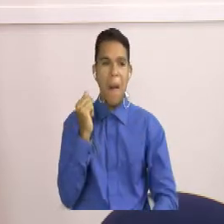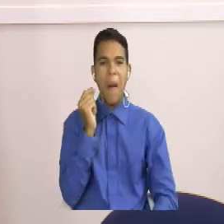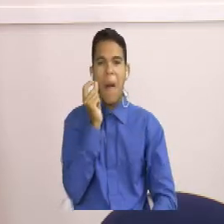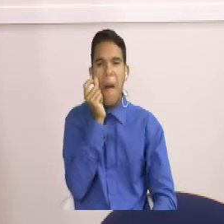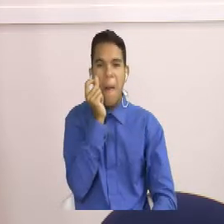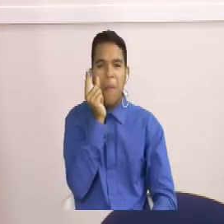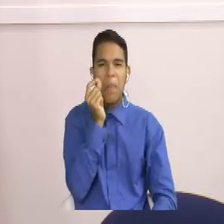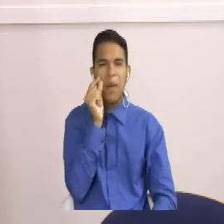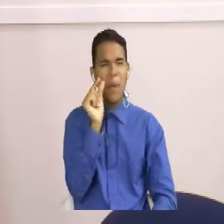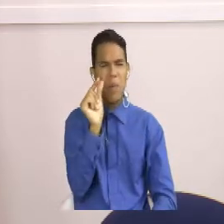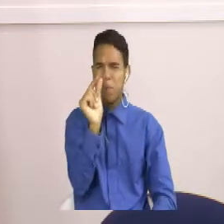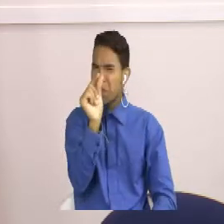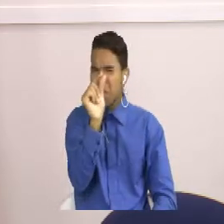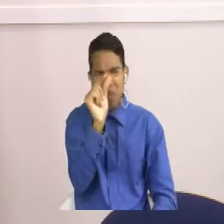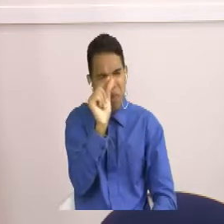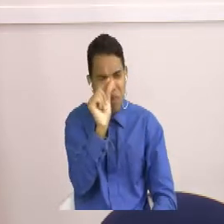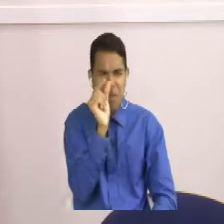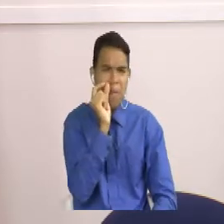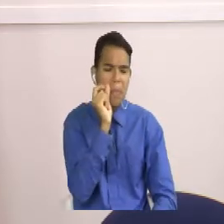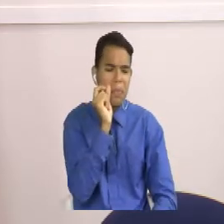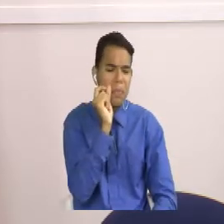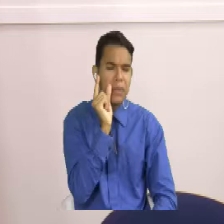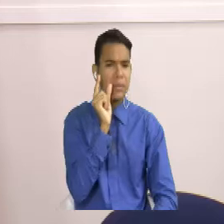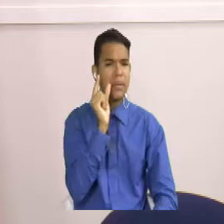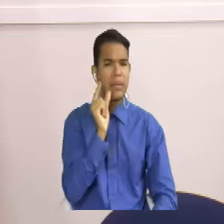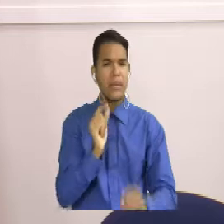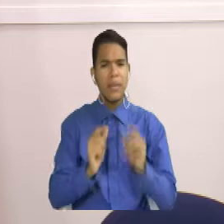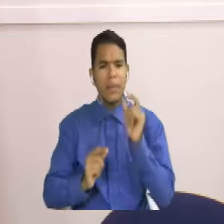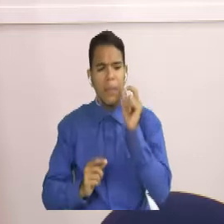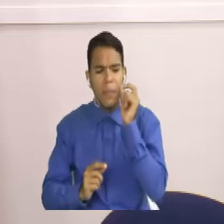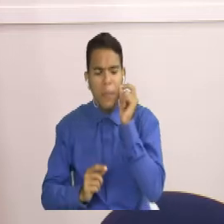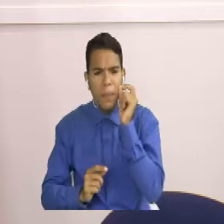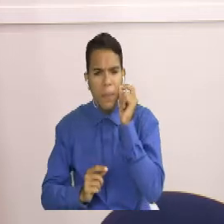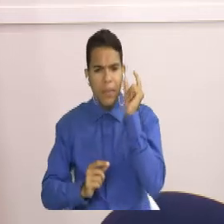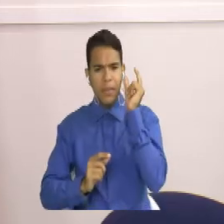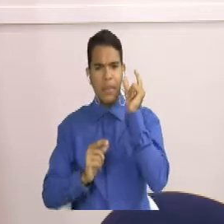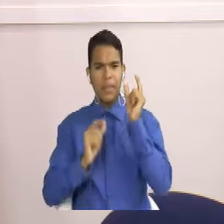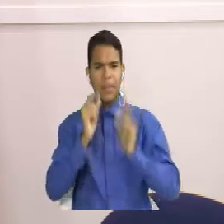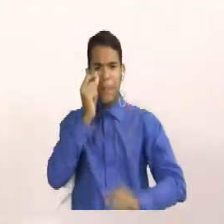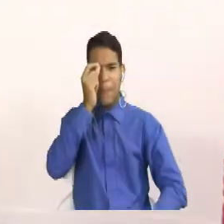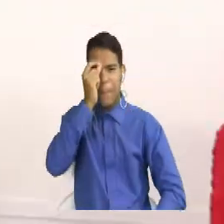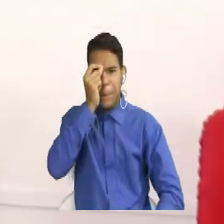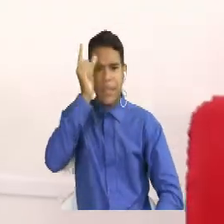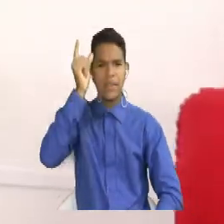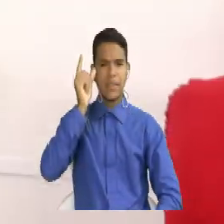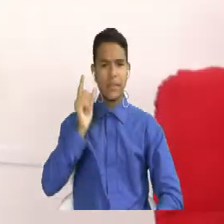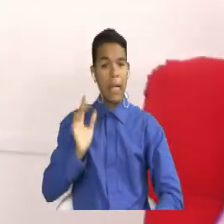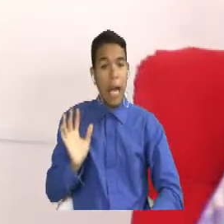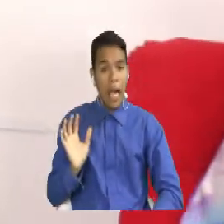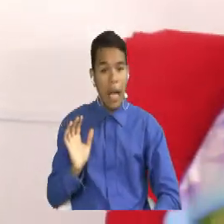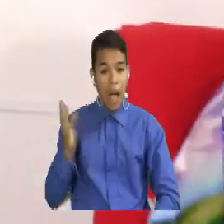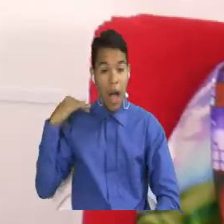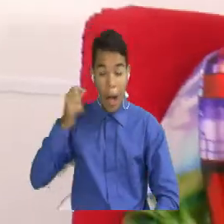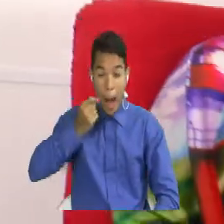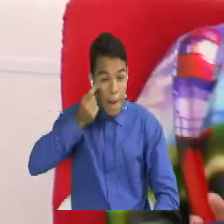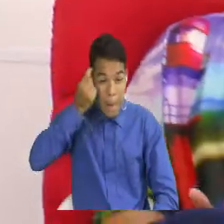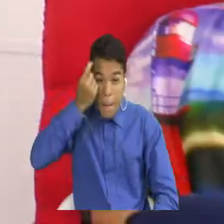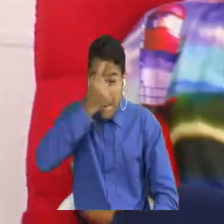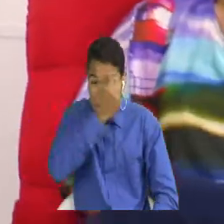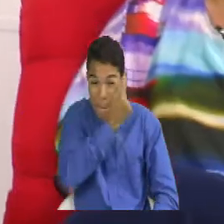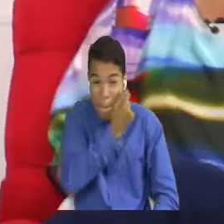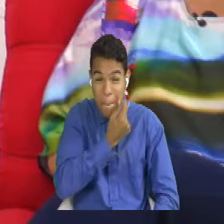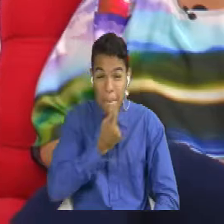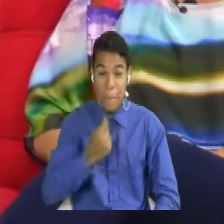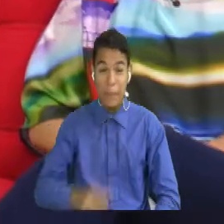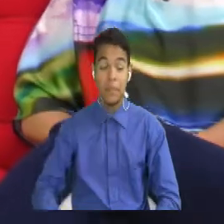cantidad, entonces eso me hizo pensar que ese tratamiento es muy apropiado para las personas que sufren de acné. Sí, lo mismo que a mí. Personas que me